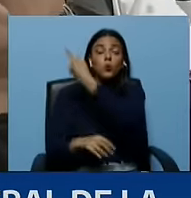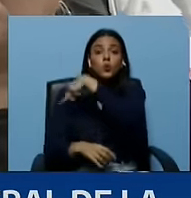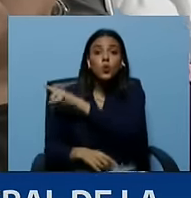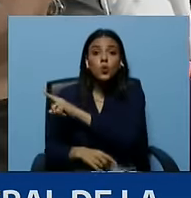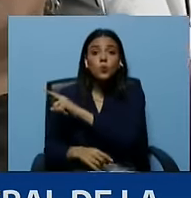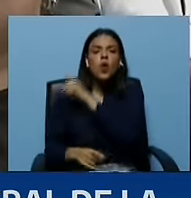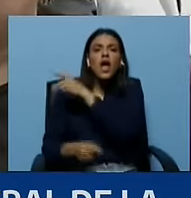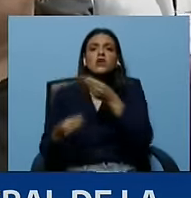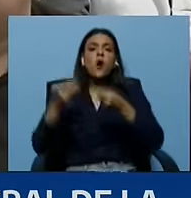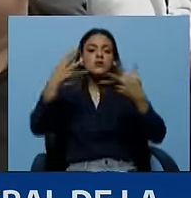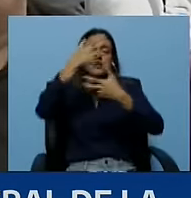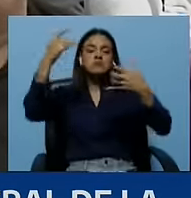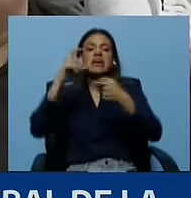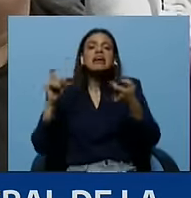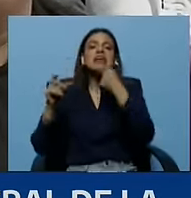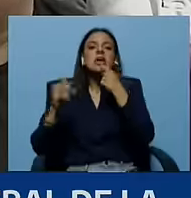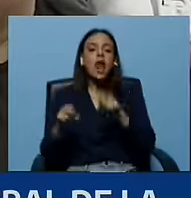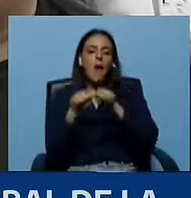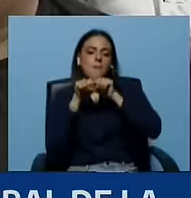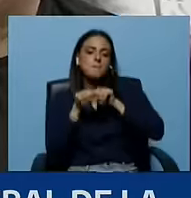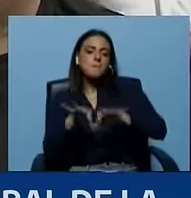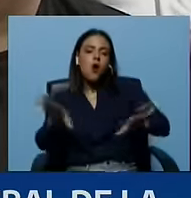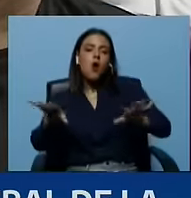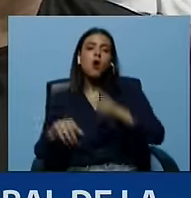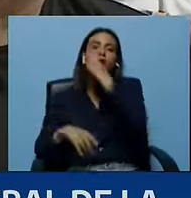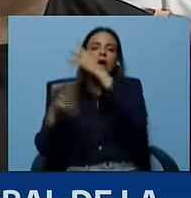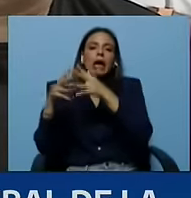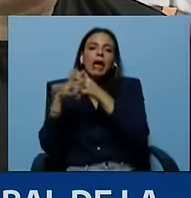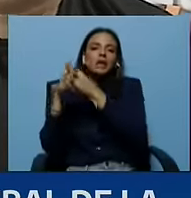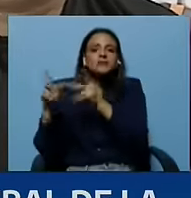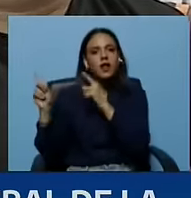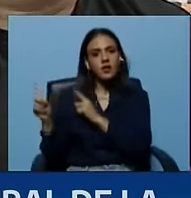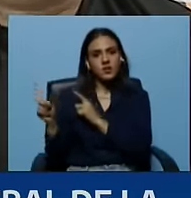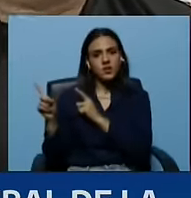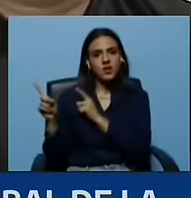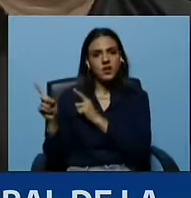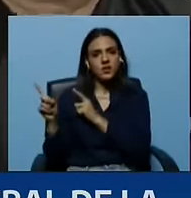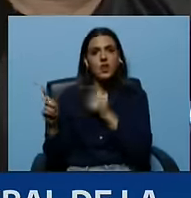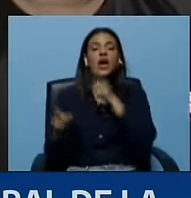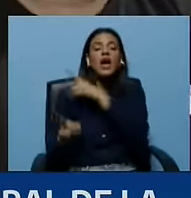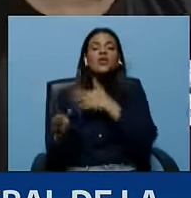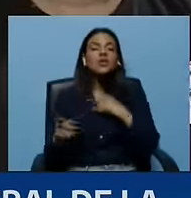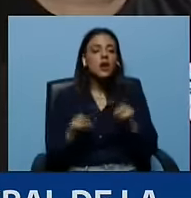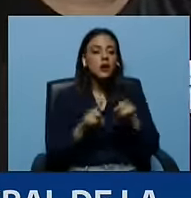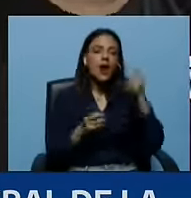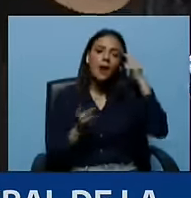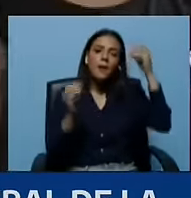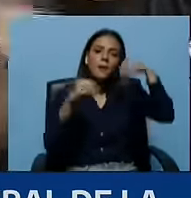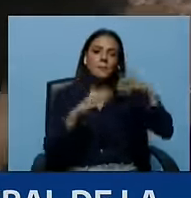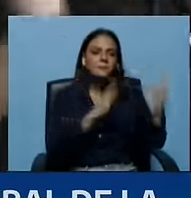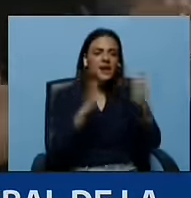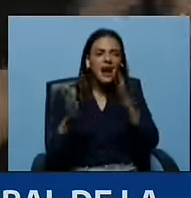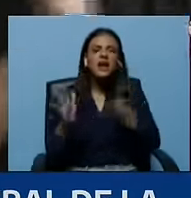escribió en inglés y lo publicó en el norte. Su plan es desaparecer el Estado